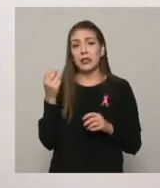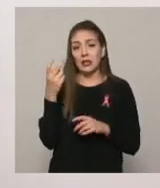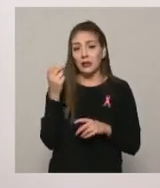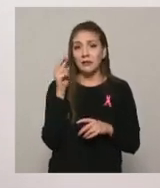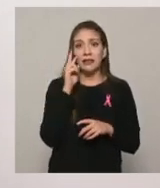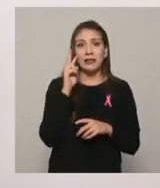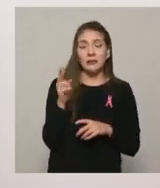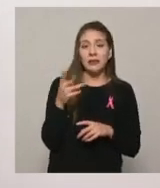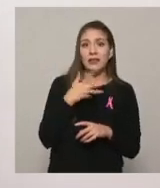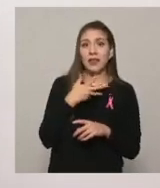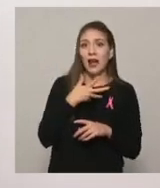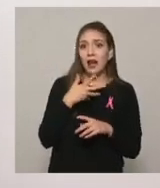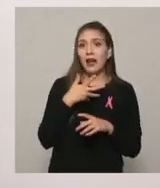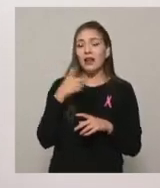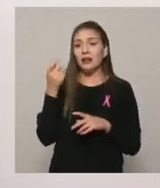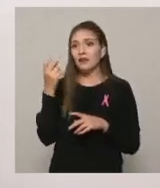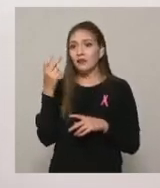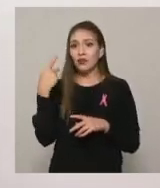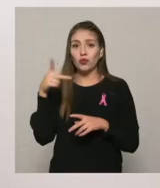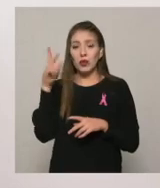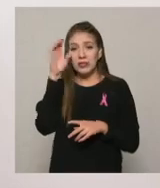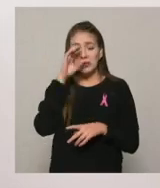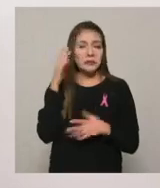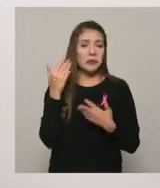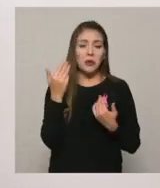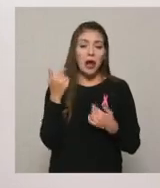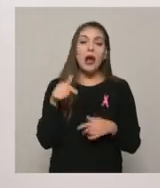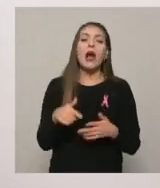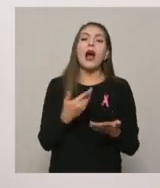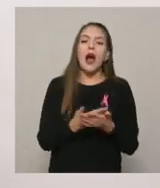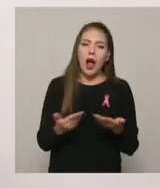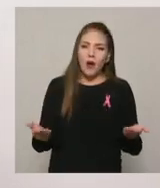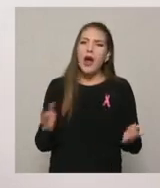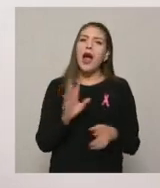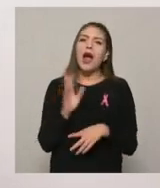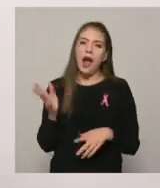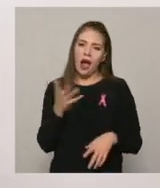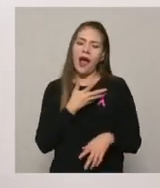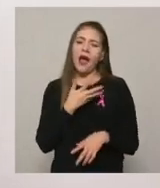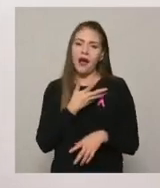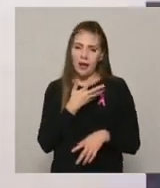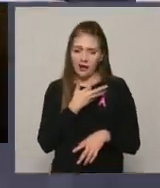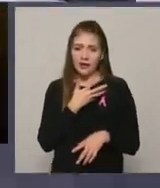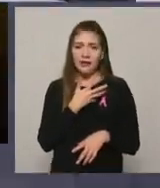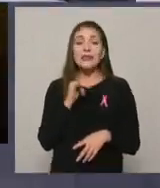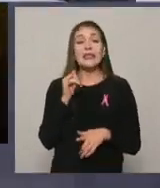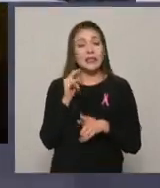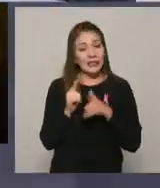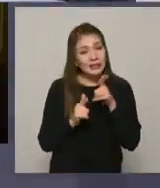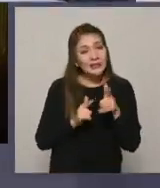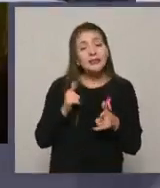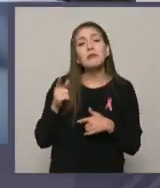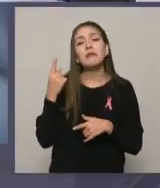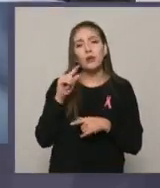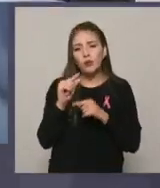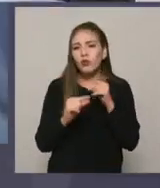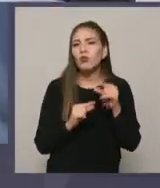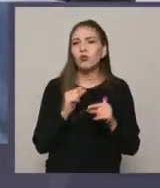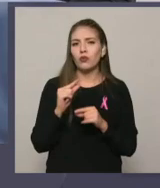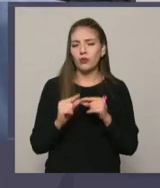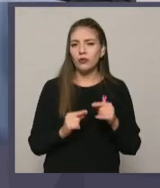televisión, y ahora ya se ve, ¿no? Entonces siento que vamos muy lentamente, pero ahí vamos. Y bueno, con